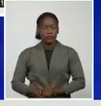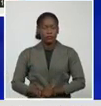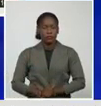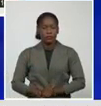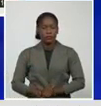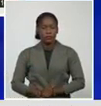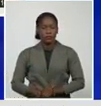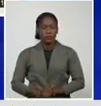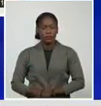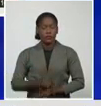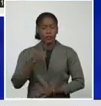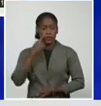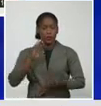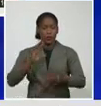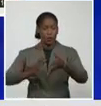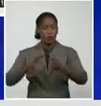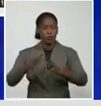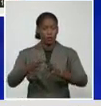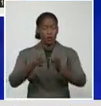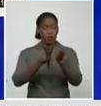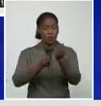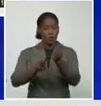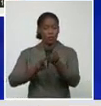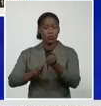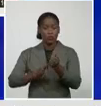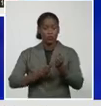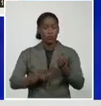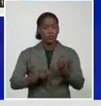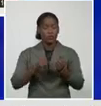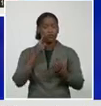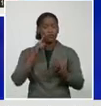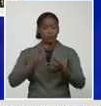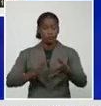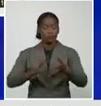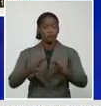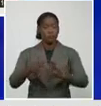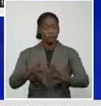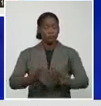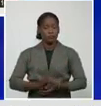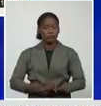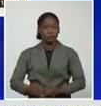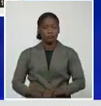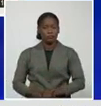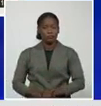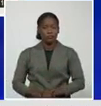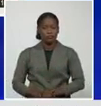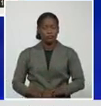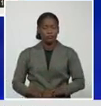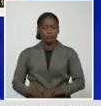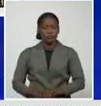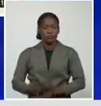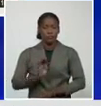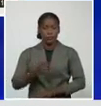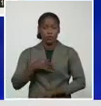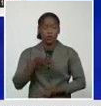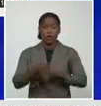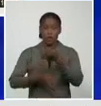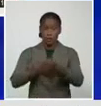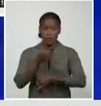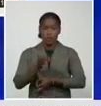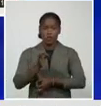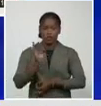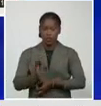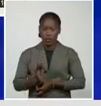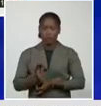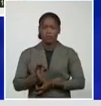la complejidad epidemiológica que presenta cada una de estas provincias. Como ya es habitual,